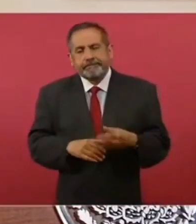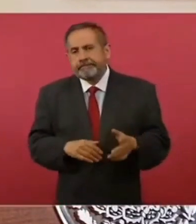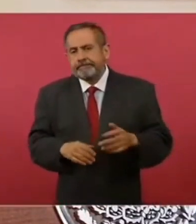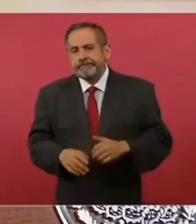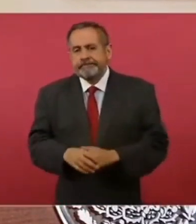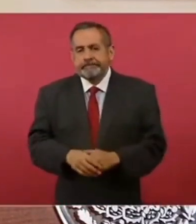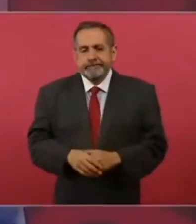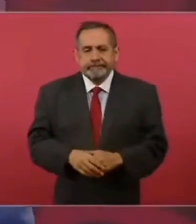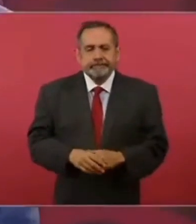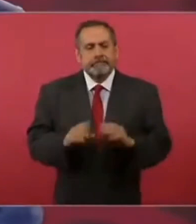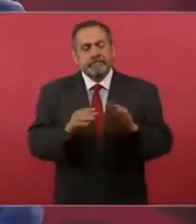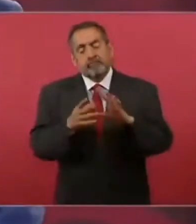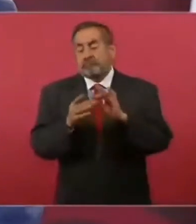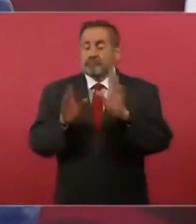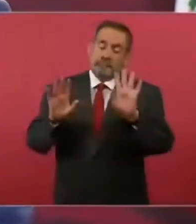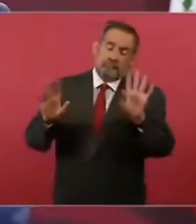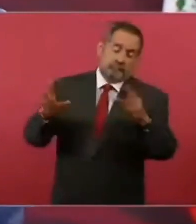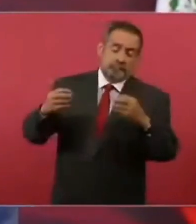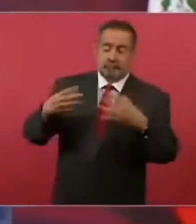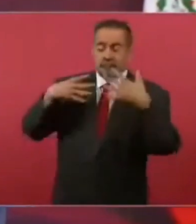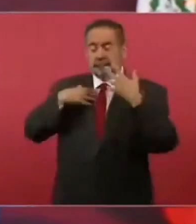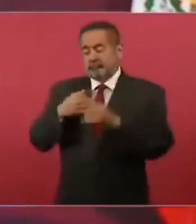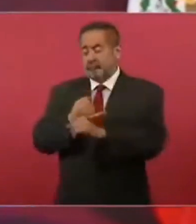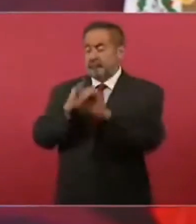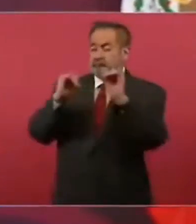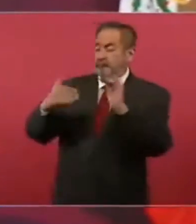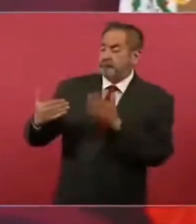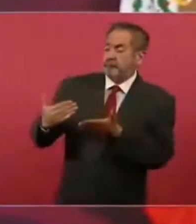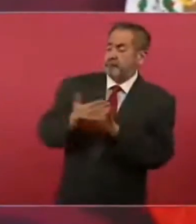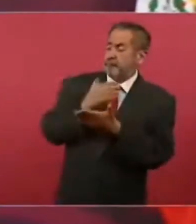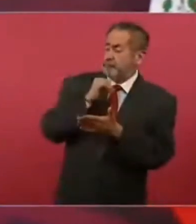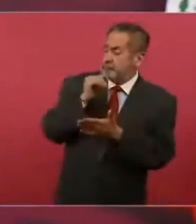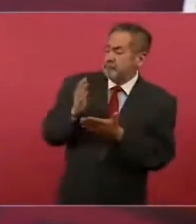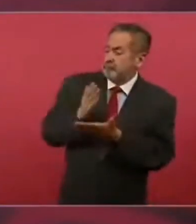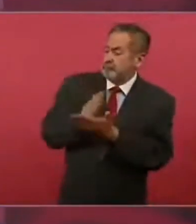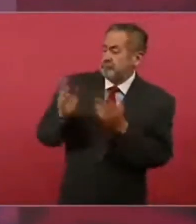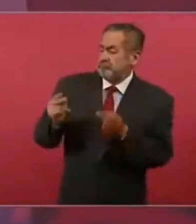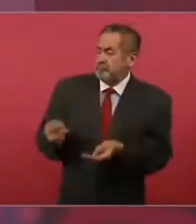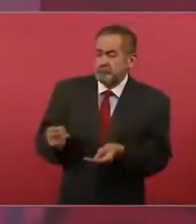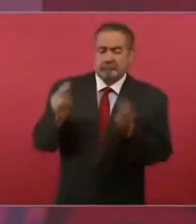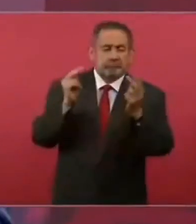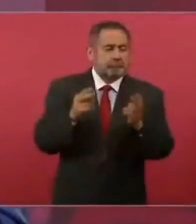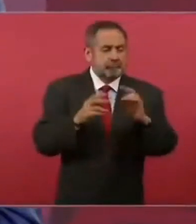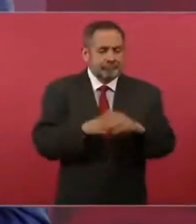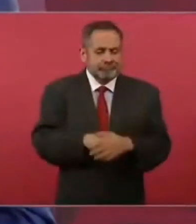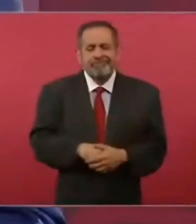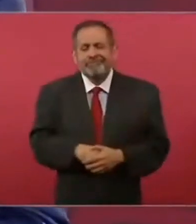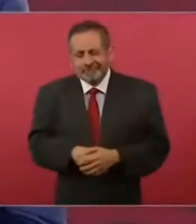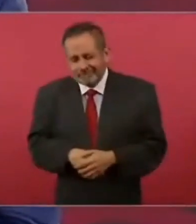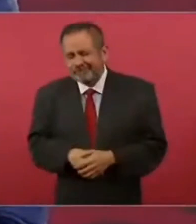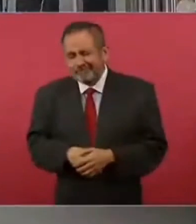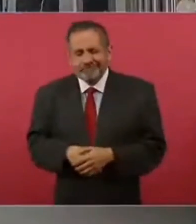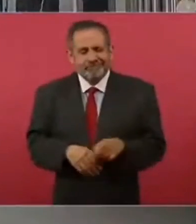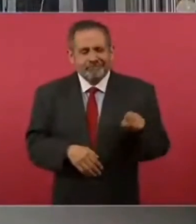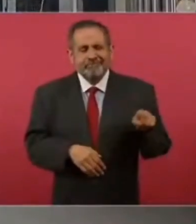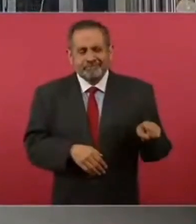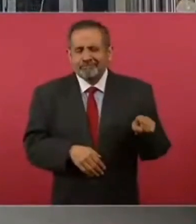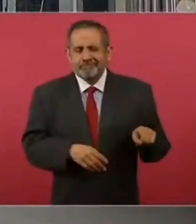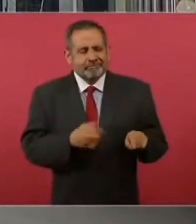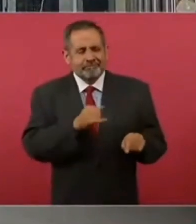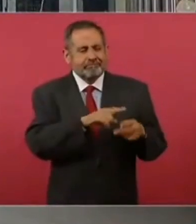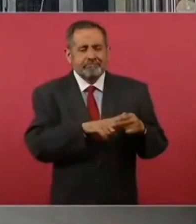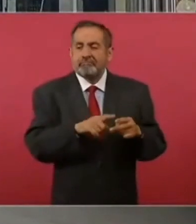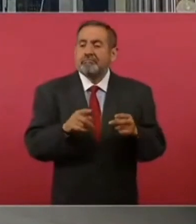claro alegando de que son independientes sí son independientes son